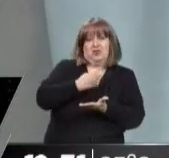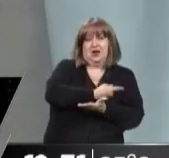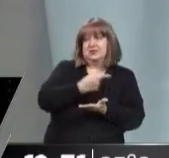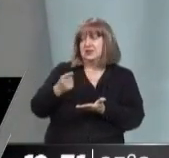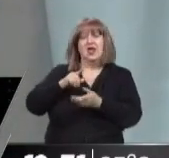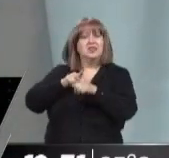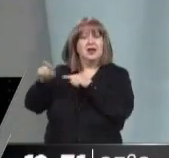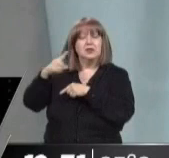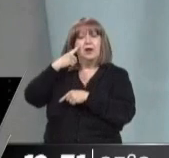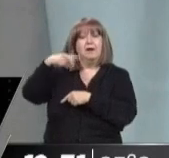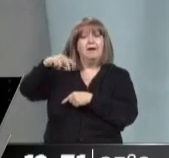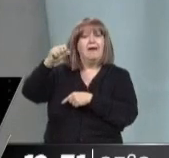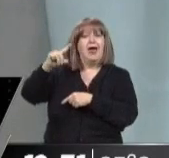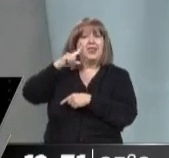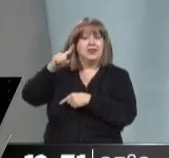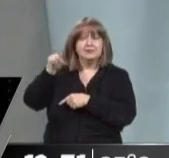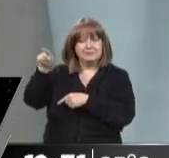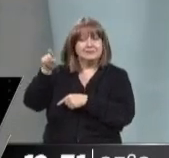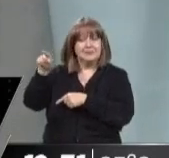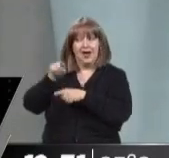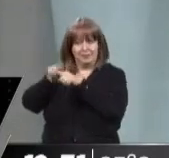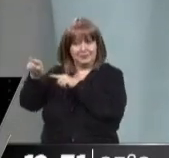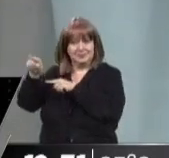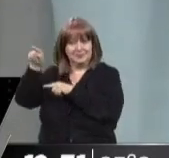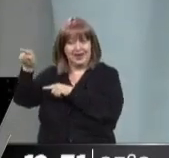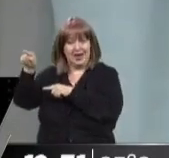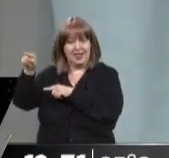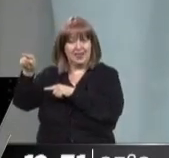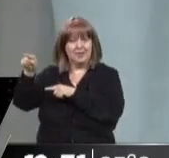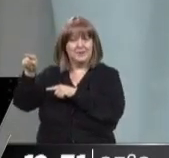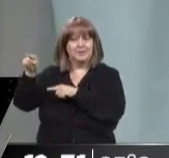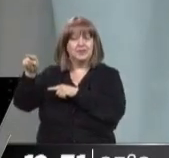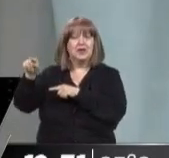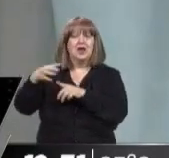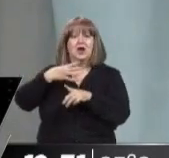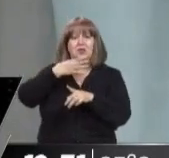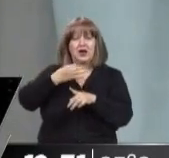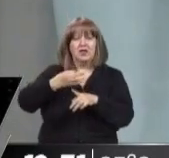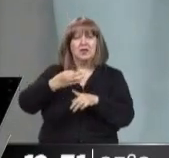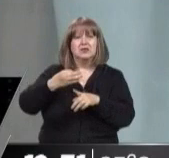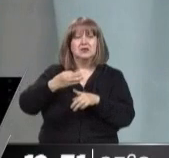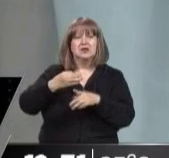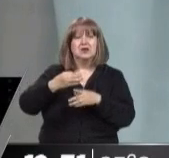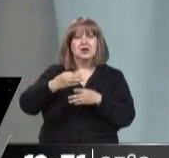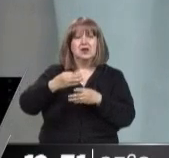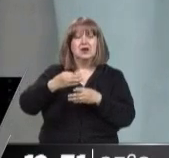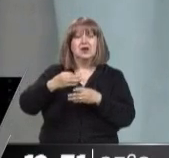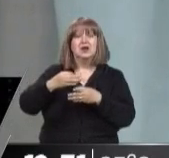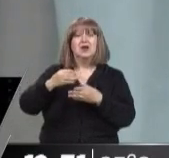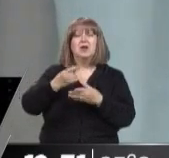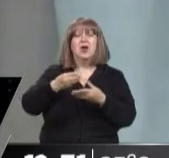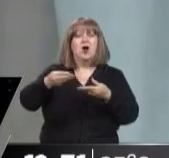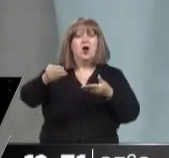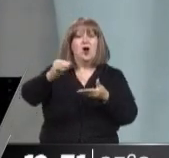esta presentación antelinadi pero ante en realidad los órganos los lugares digamos los organismos